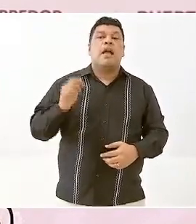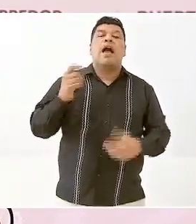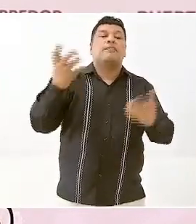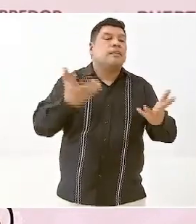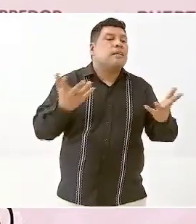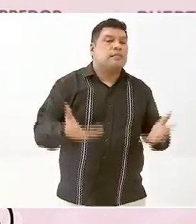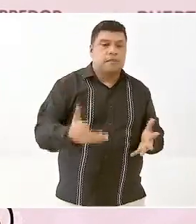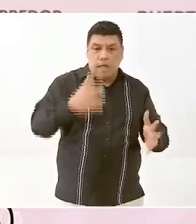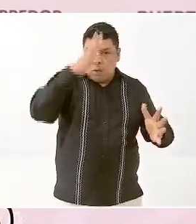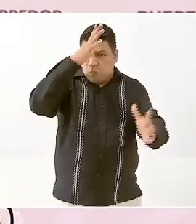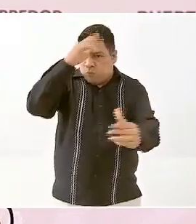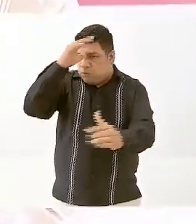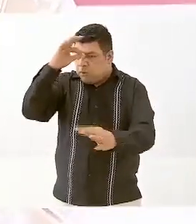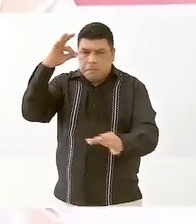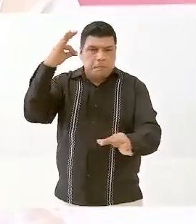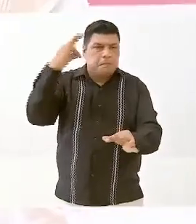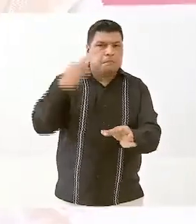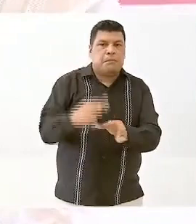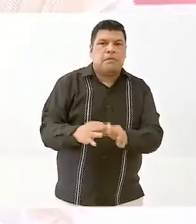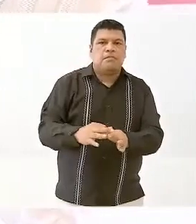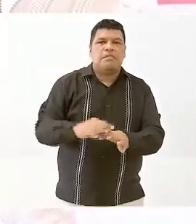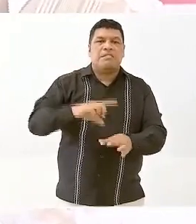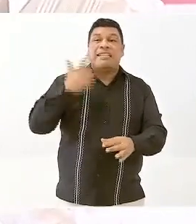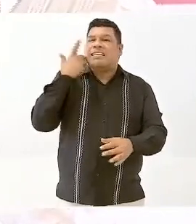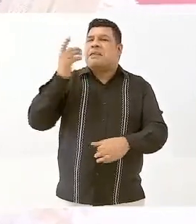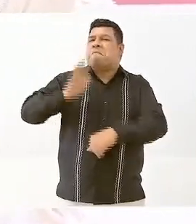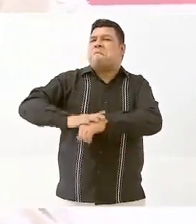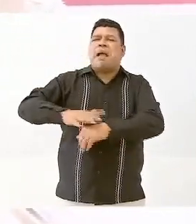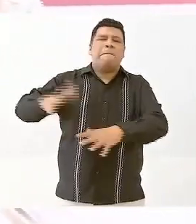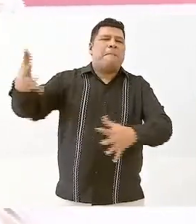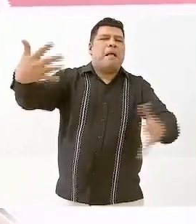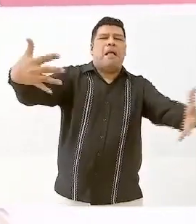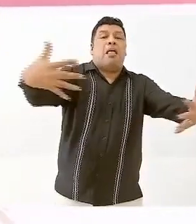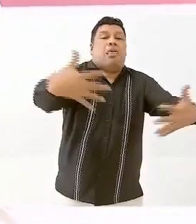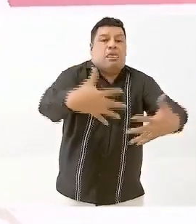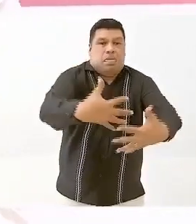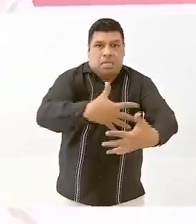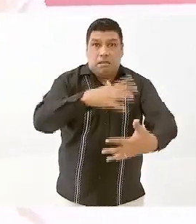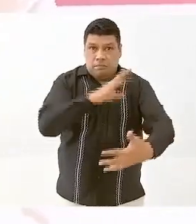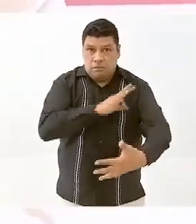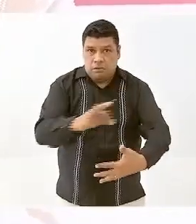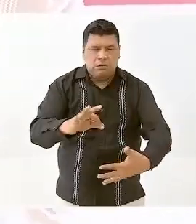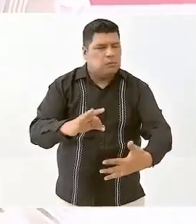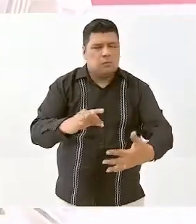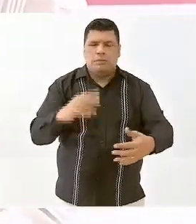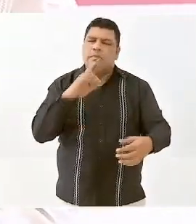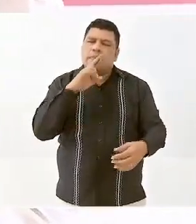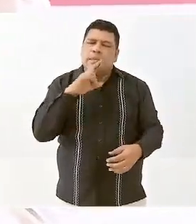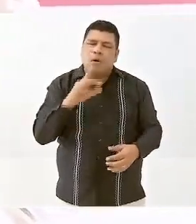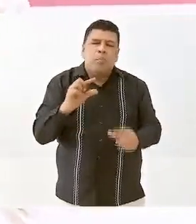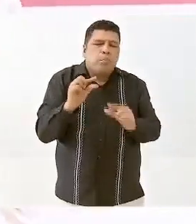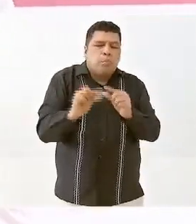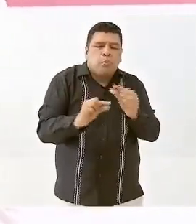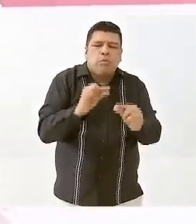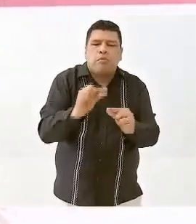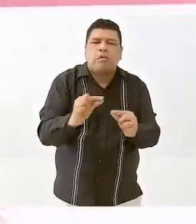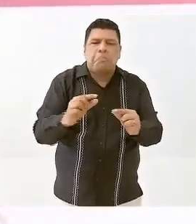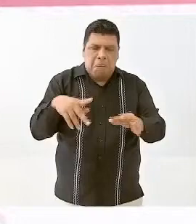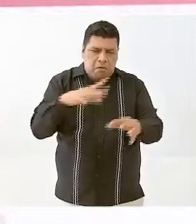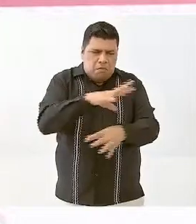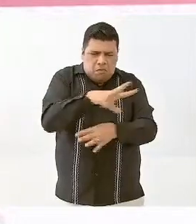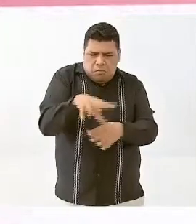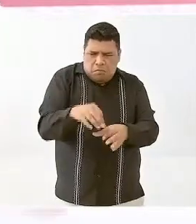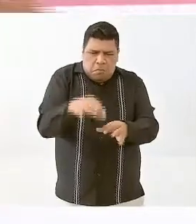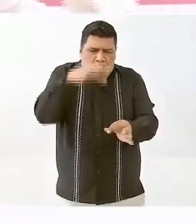hacer, porque el que mucho abarca poco aprieta, y vale más poco pero mejor,